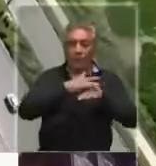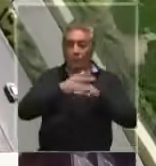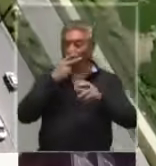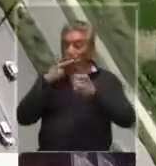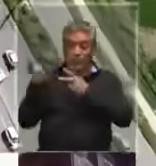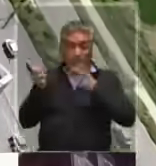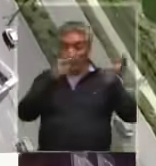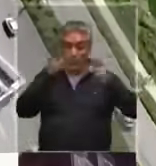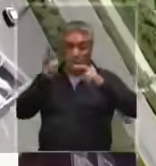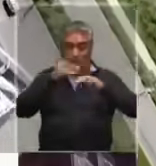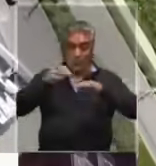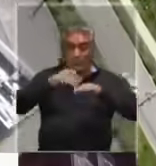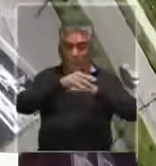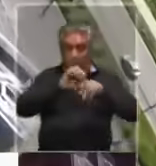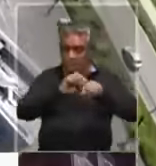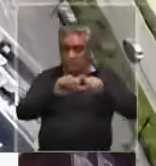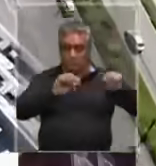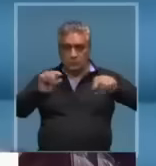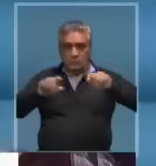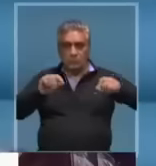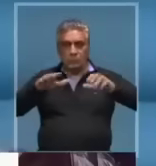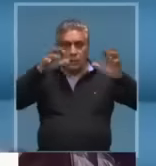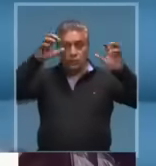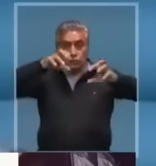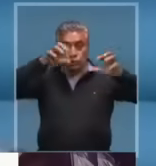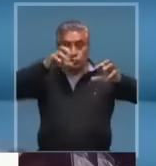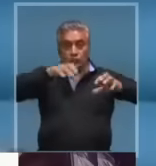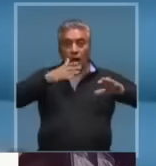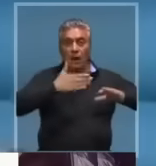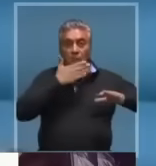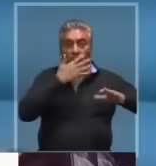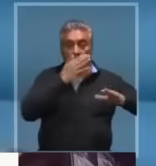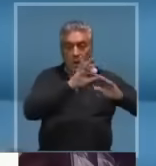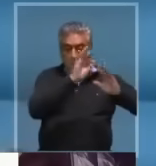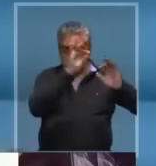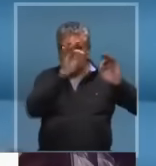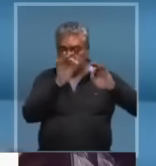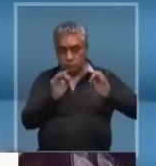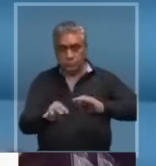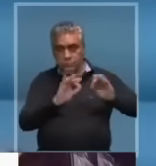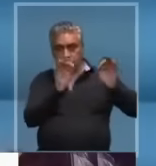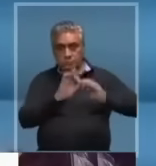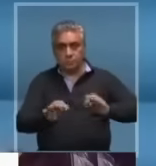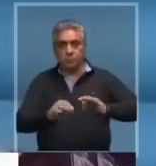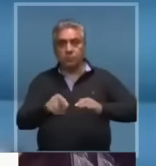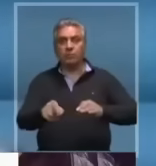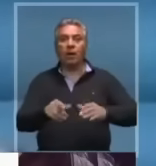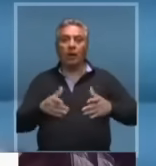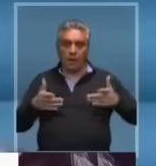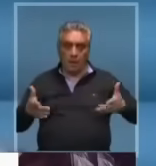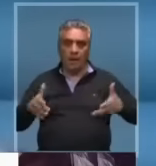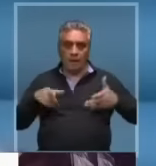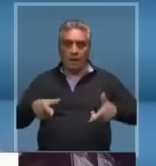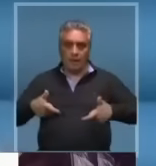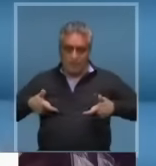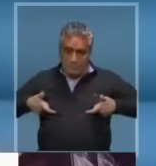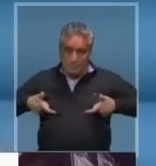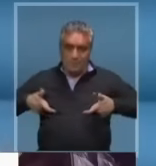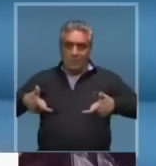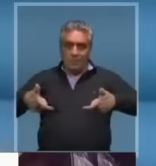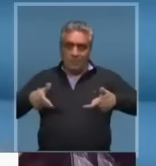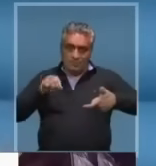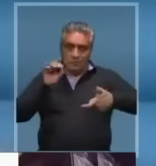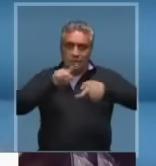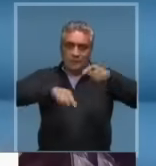tormentas por las vías de evacuación de aguas lluvias, y esto genera que disminuya significativamente la capacidad de las estructuras para